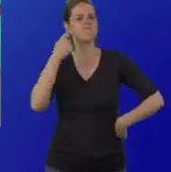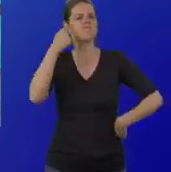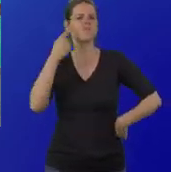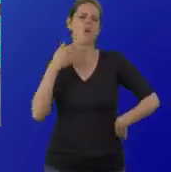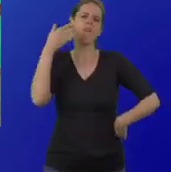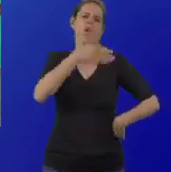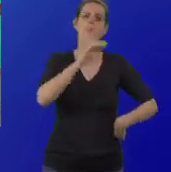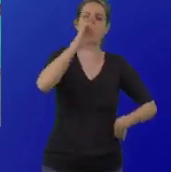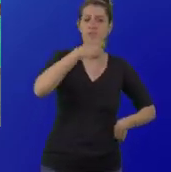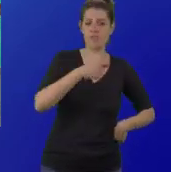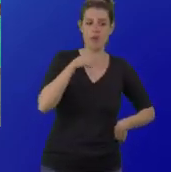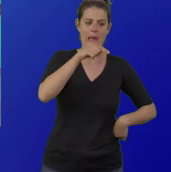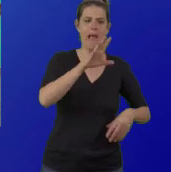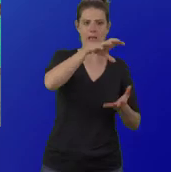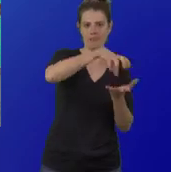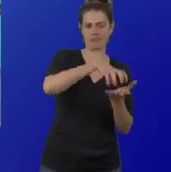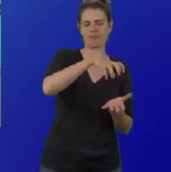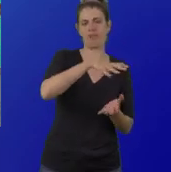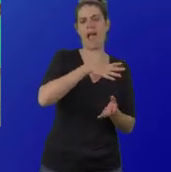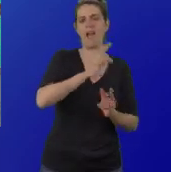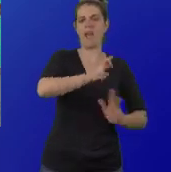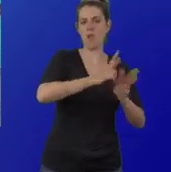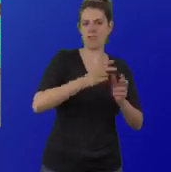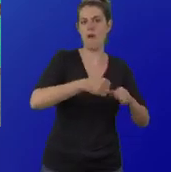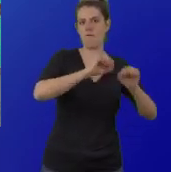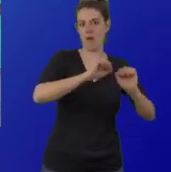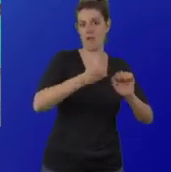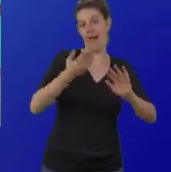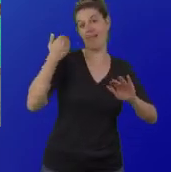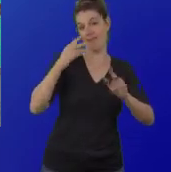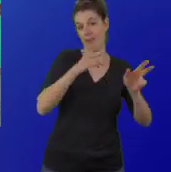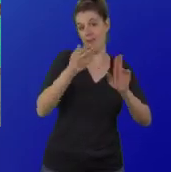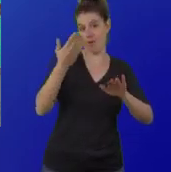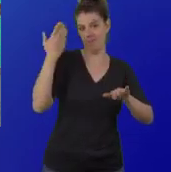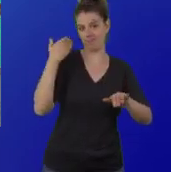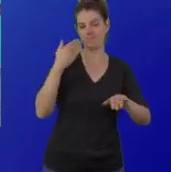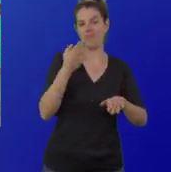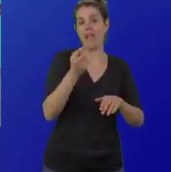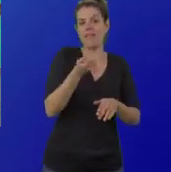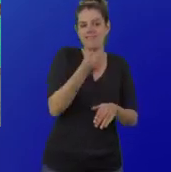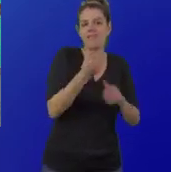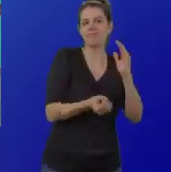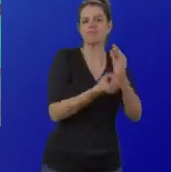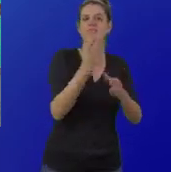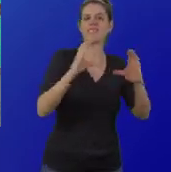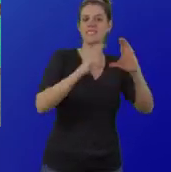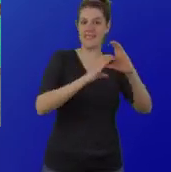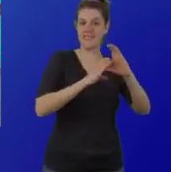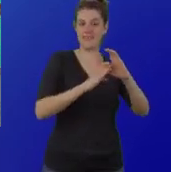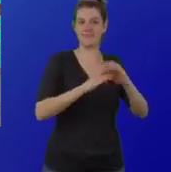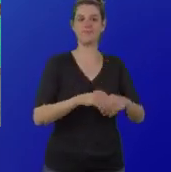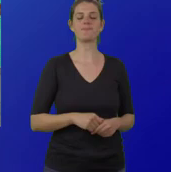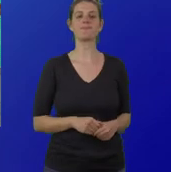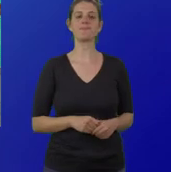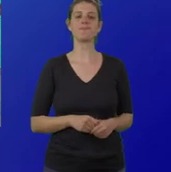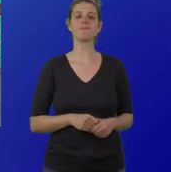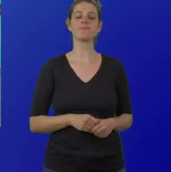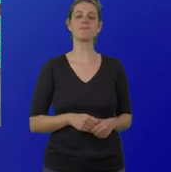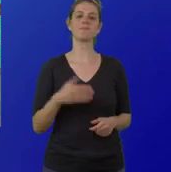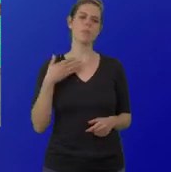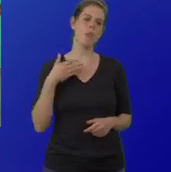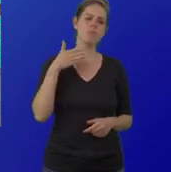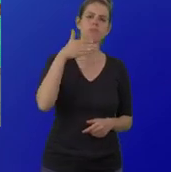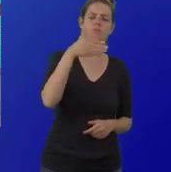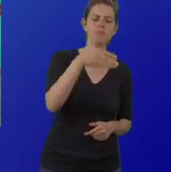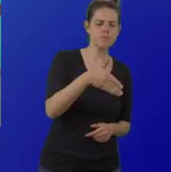a ir a Montevideo, que era el lugar donde estaba la lengua de señas con más fuerza, en aquel entonces se estaba conformando CINDE. Y